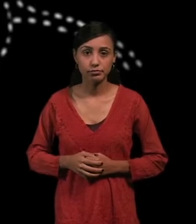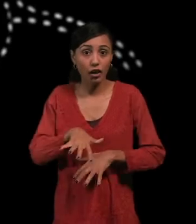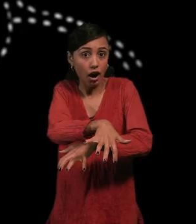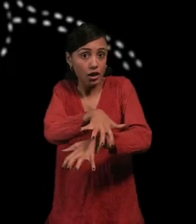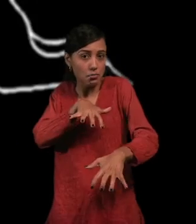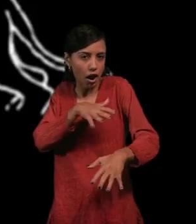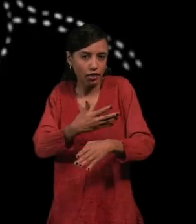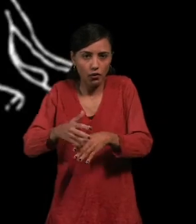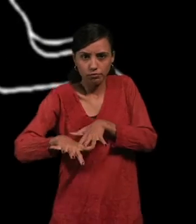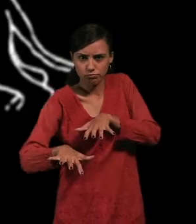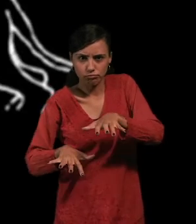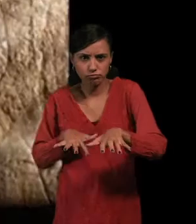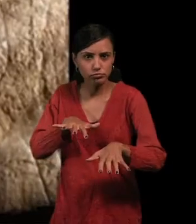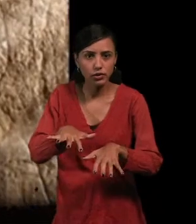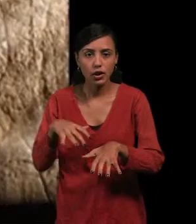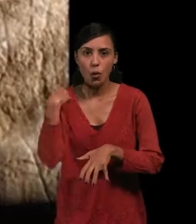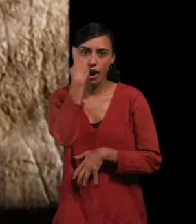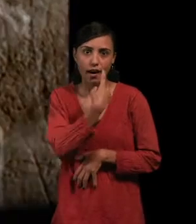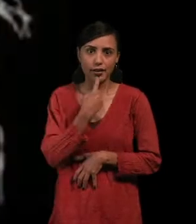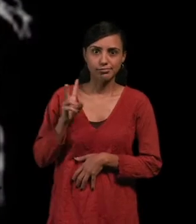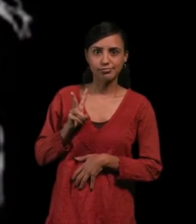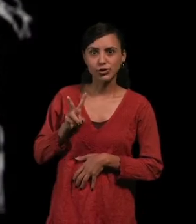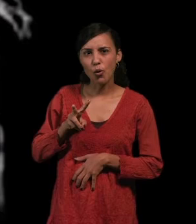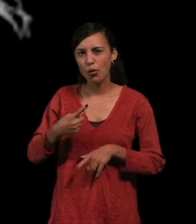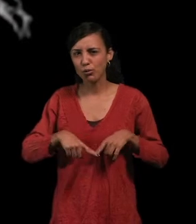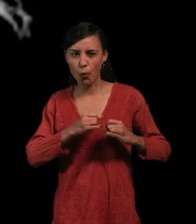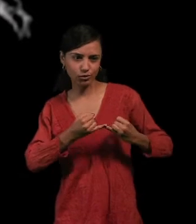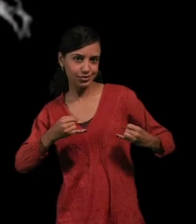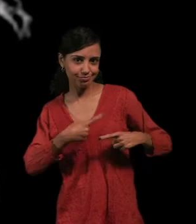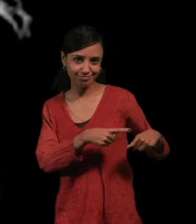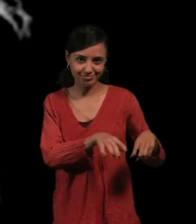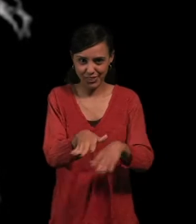animales en diferentes poses o con múltiples cabezas, piernas y colas.